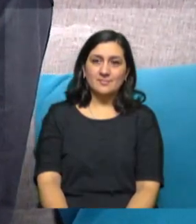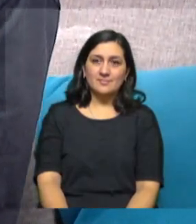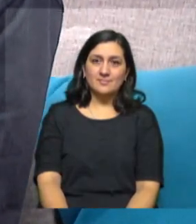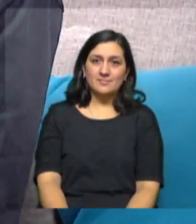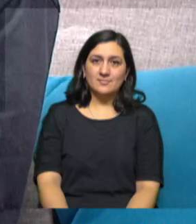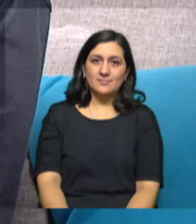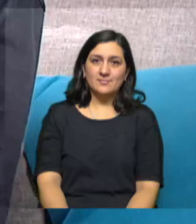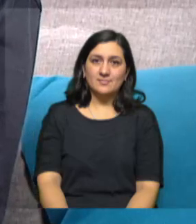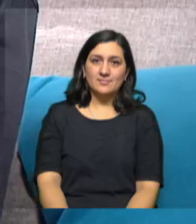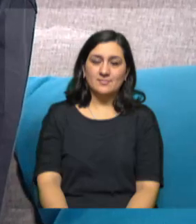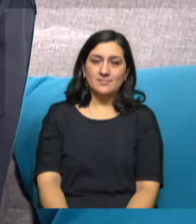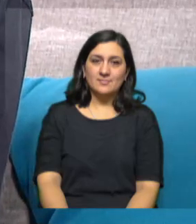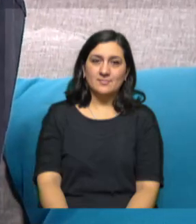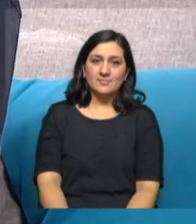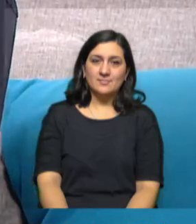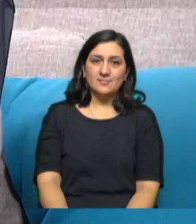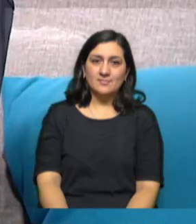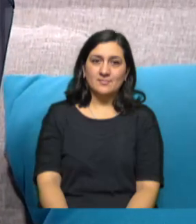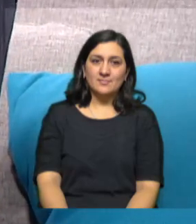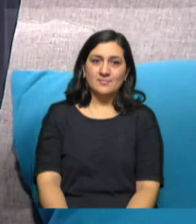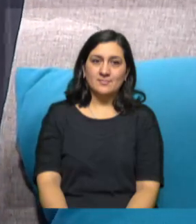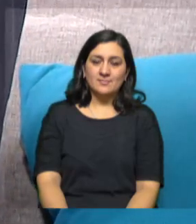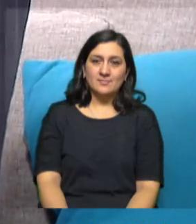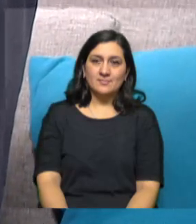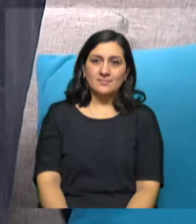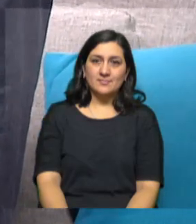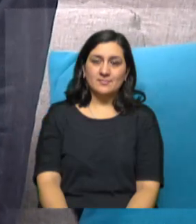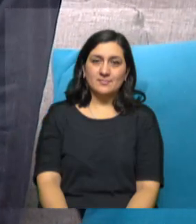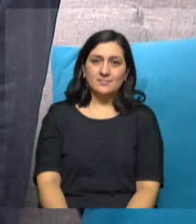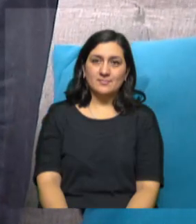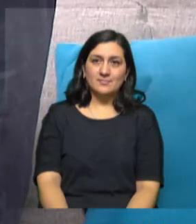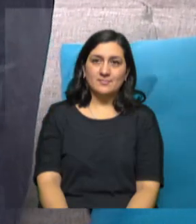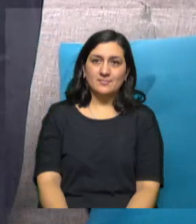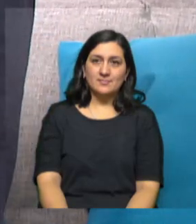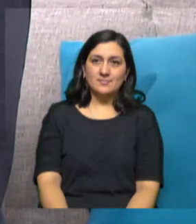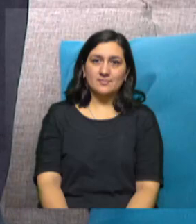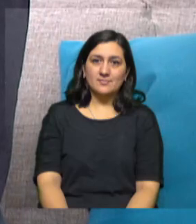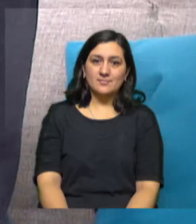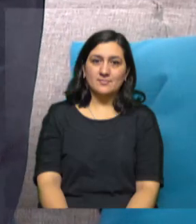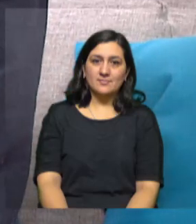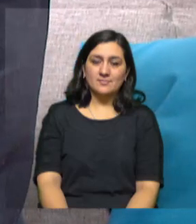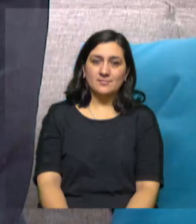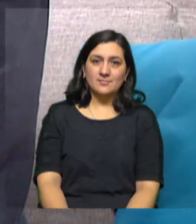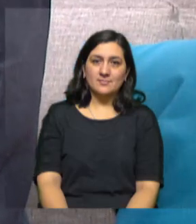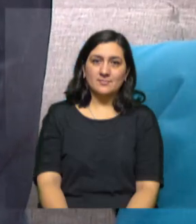Tu muñeca va en un bondi que a veces pasa muy tarde.